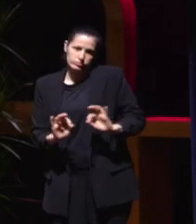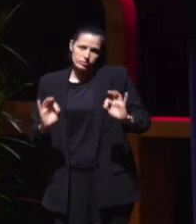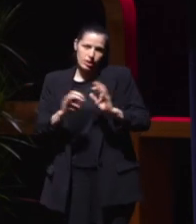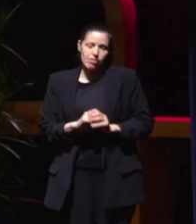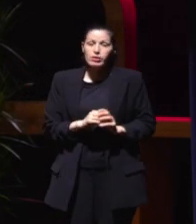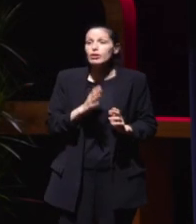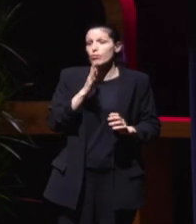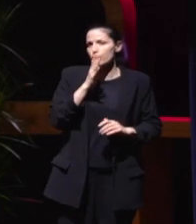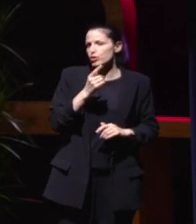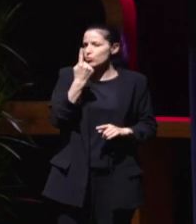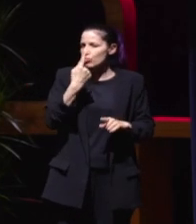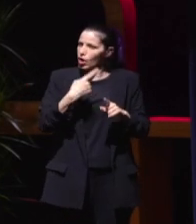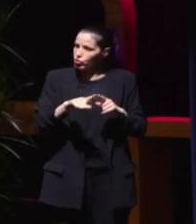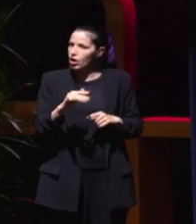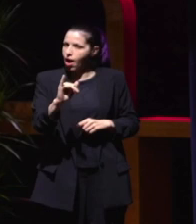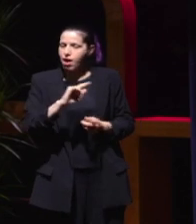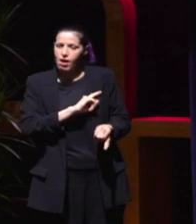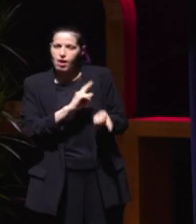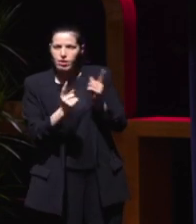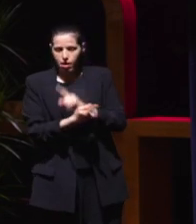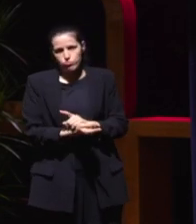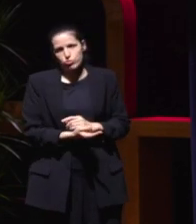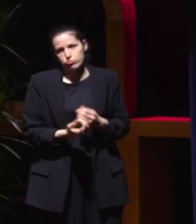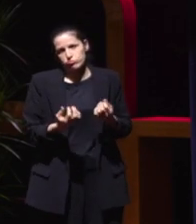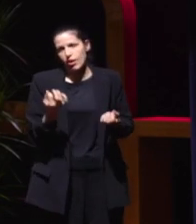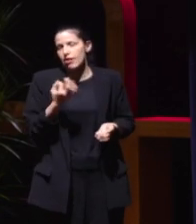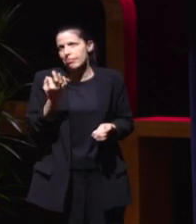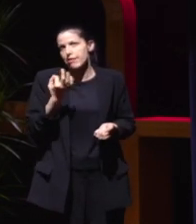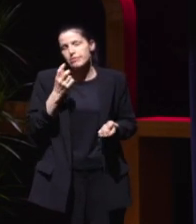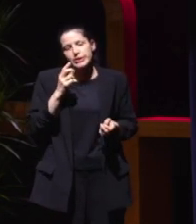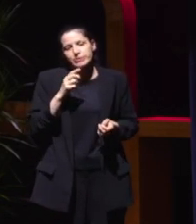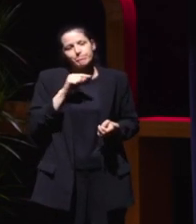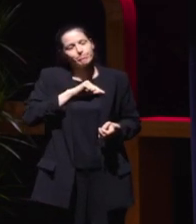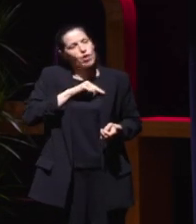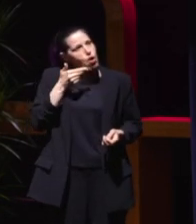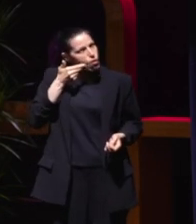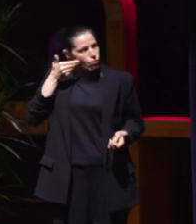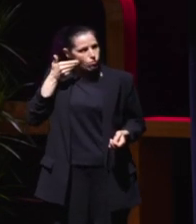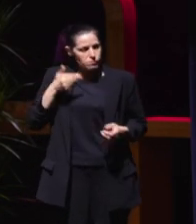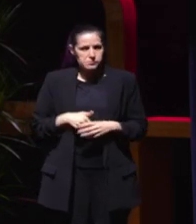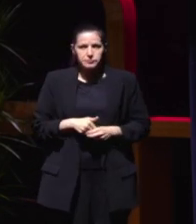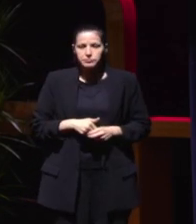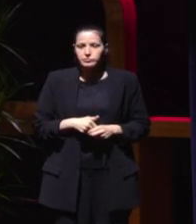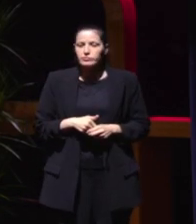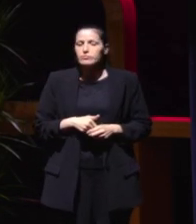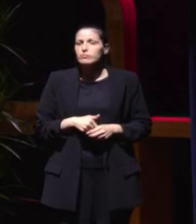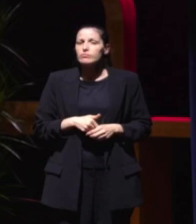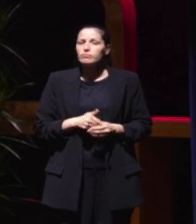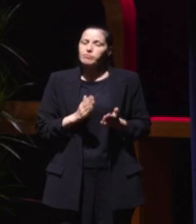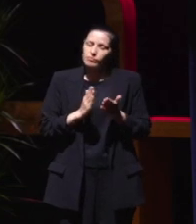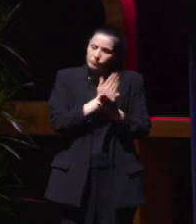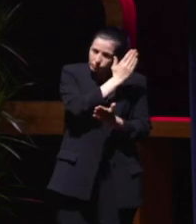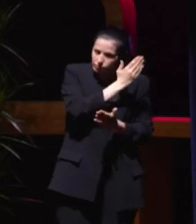en las que sí que hemos cambiado y yo creo que debemos congratularnos bueno hablando de la prensa y la